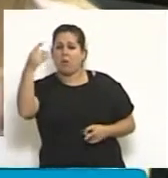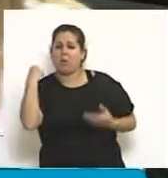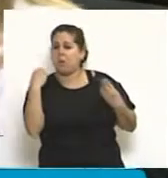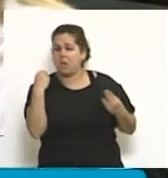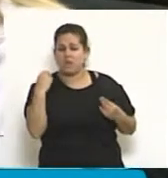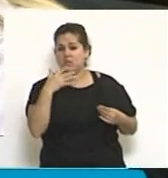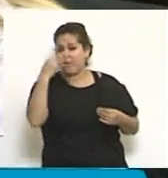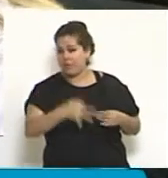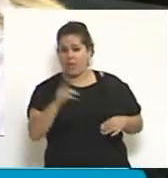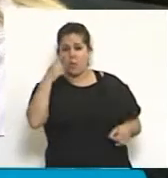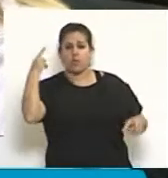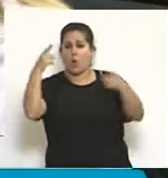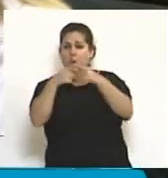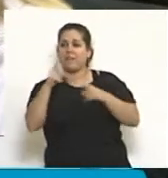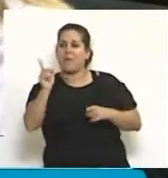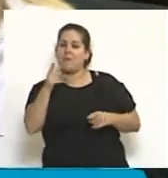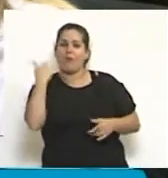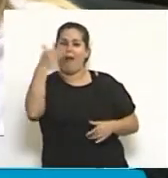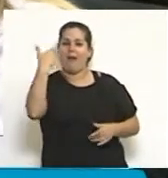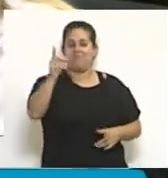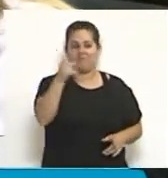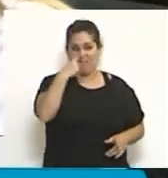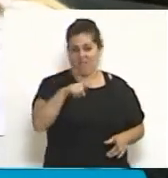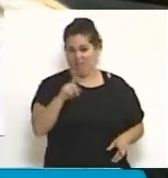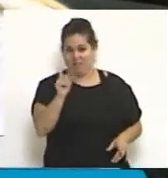son en realidad los que se proclaman.